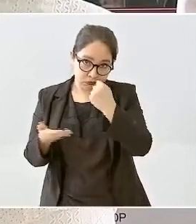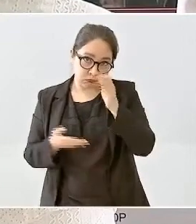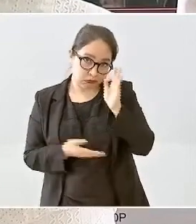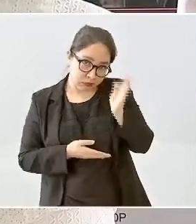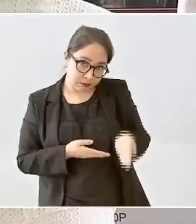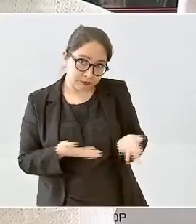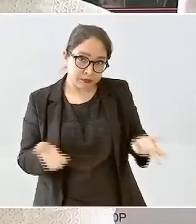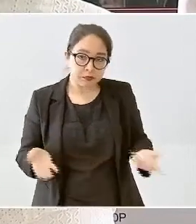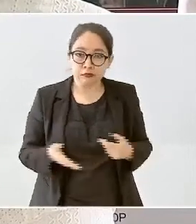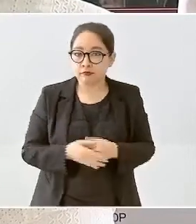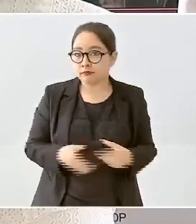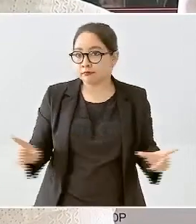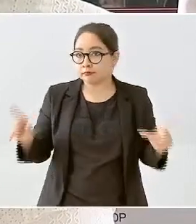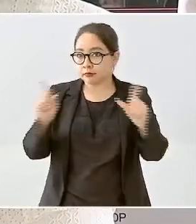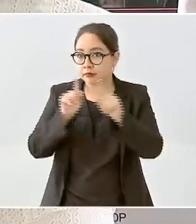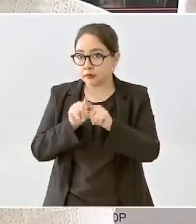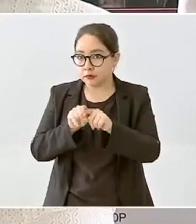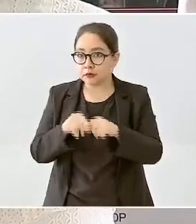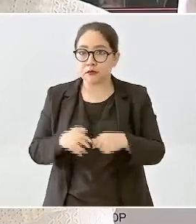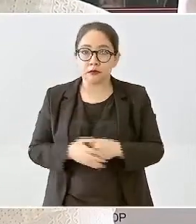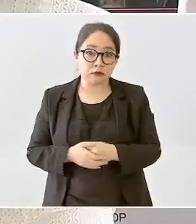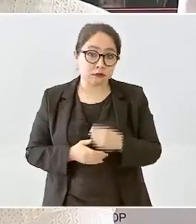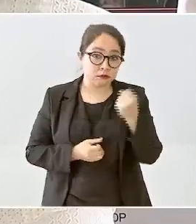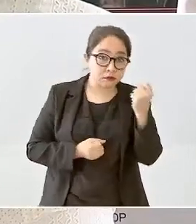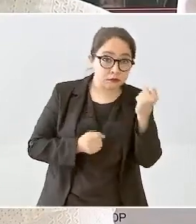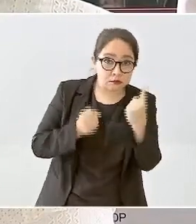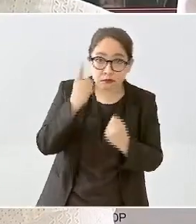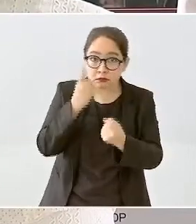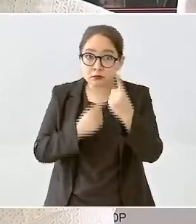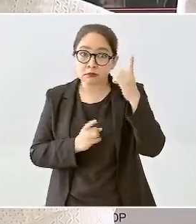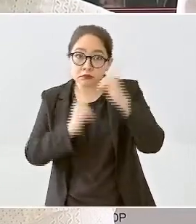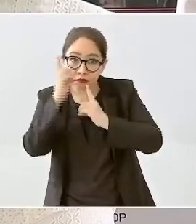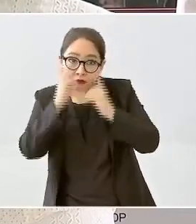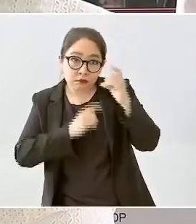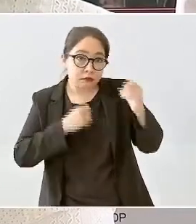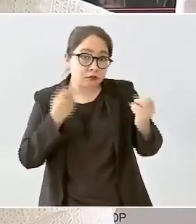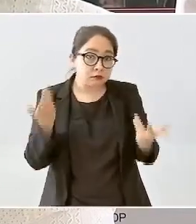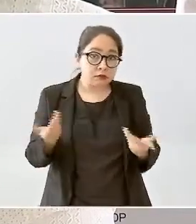Y sería todo de mi parte, no sé si tuviera alguna pregunta.